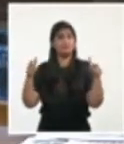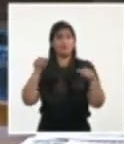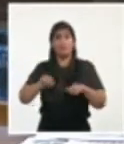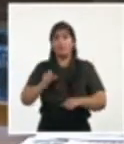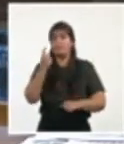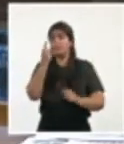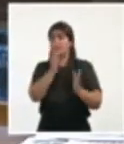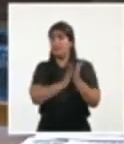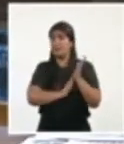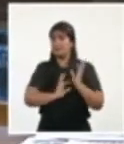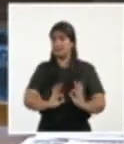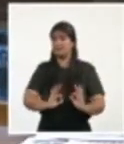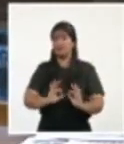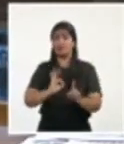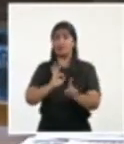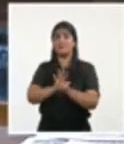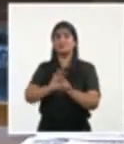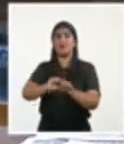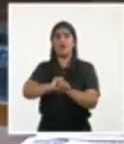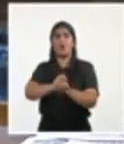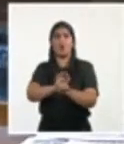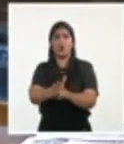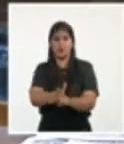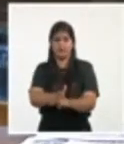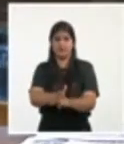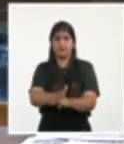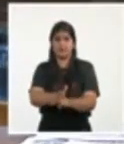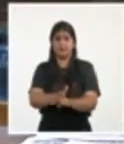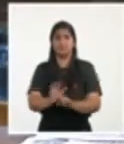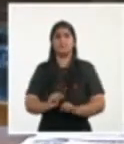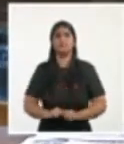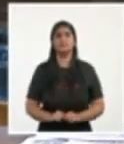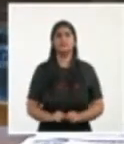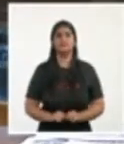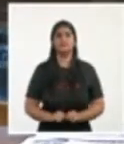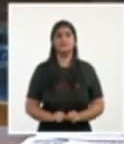país desde el inicio de la epidemia en Cuba. Ha habido un